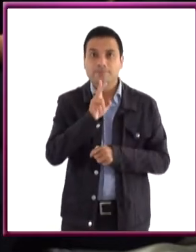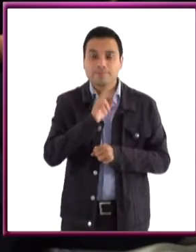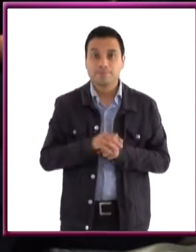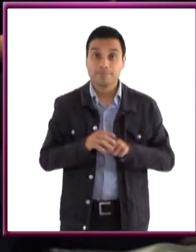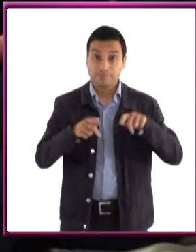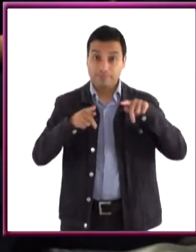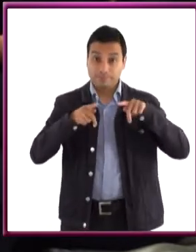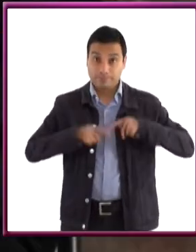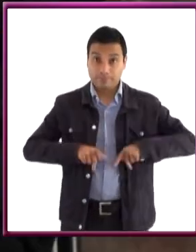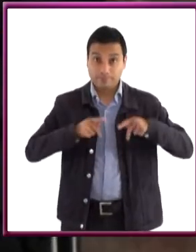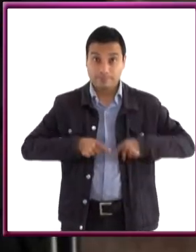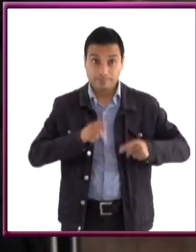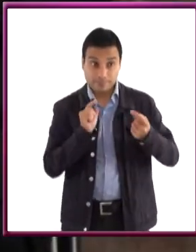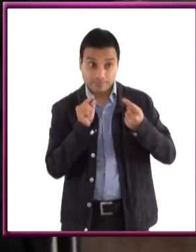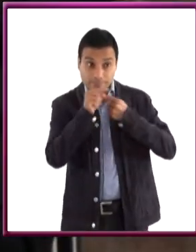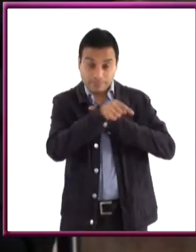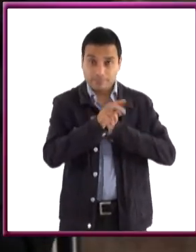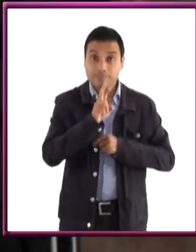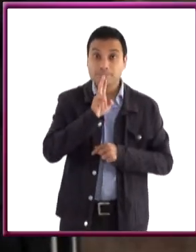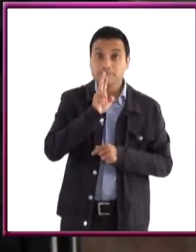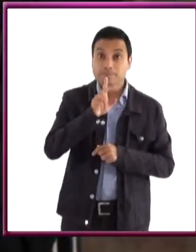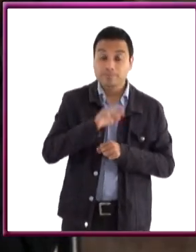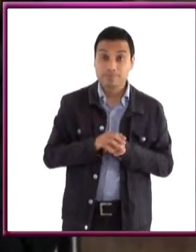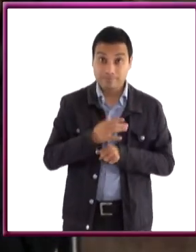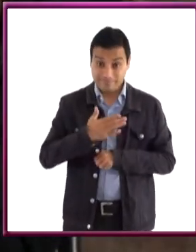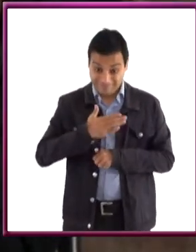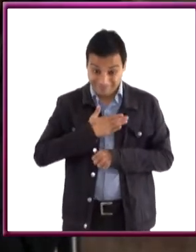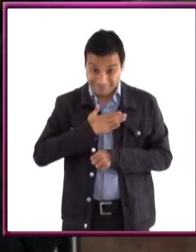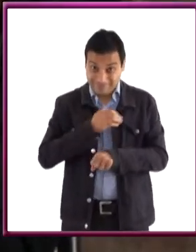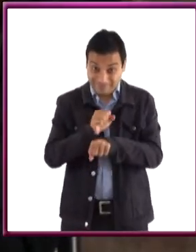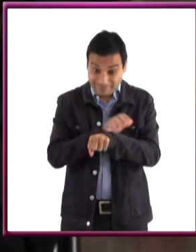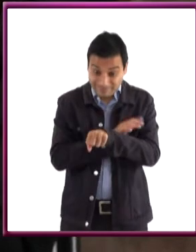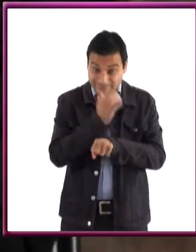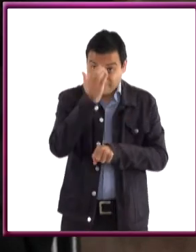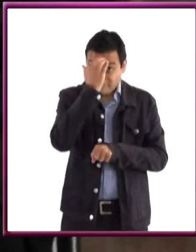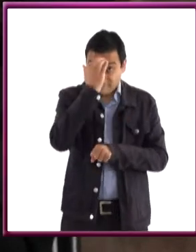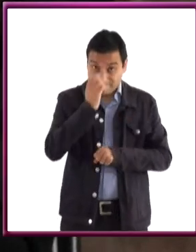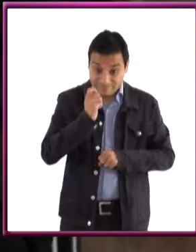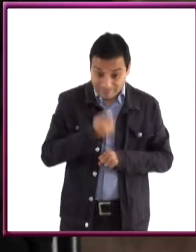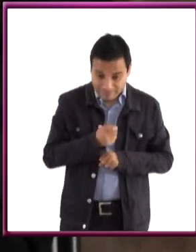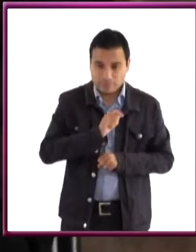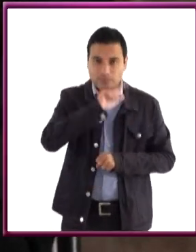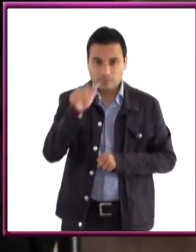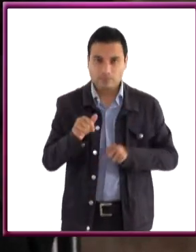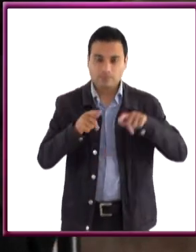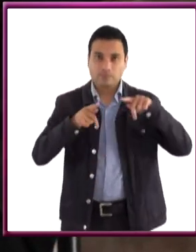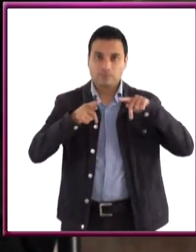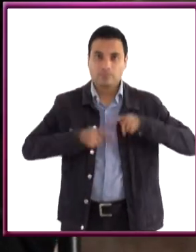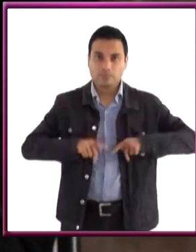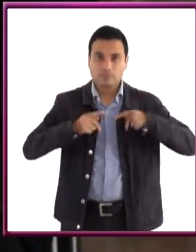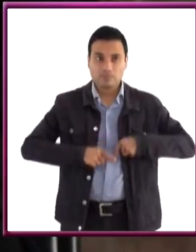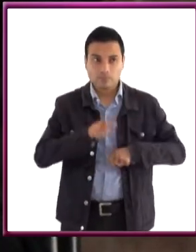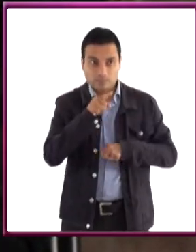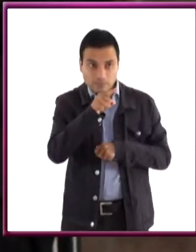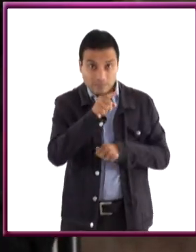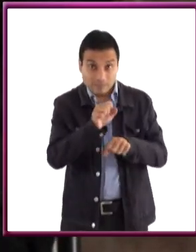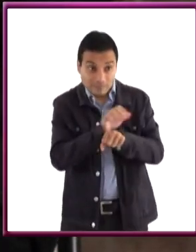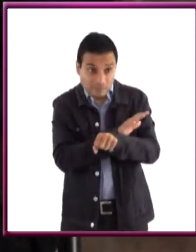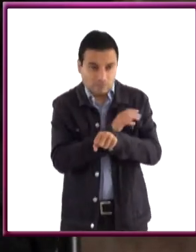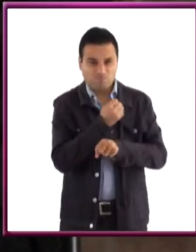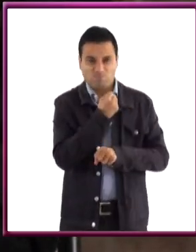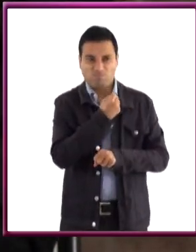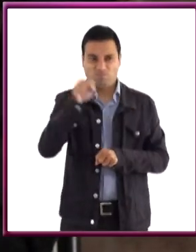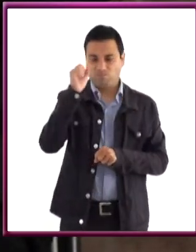más empático. Porque si tú empiezas a identificar tus propias emociones, también empiezas a ser más hábil en leer las emociones de los